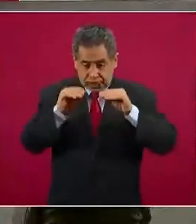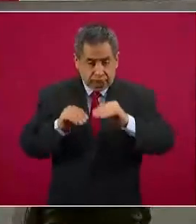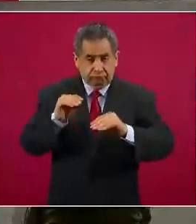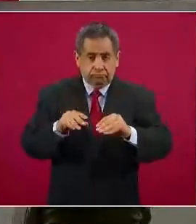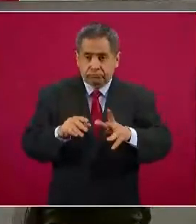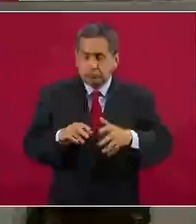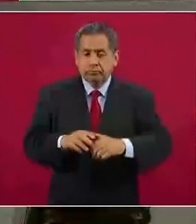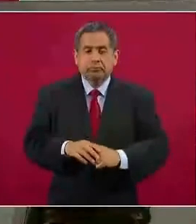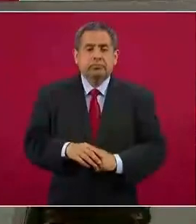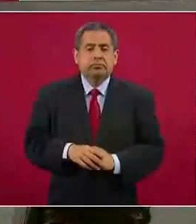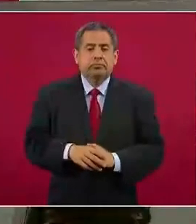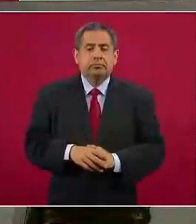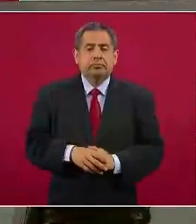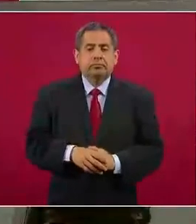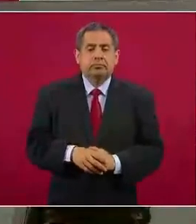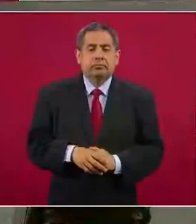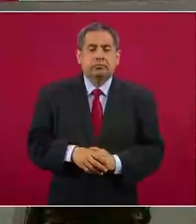¿Mande?